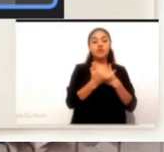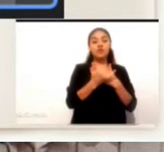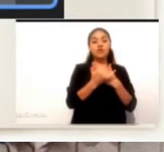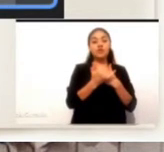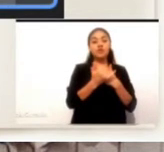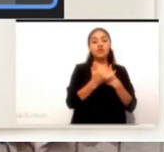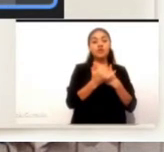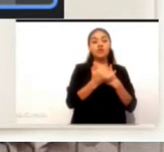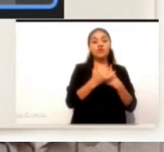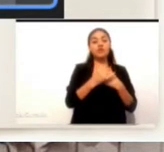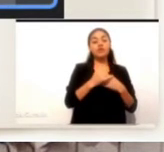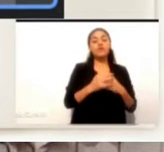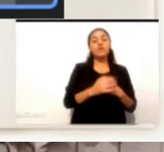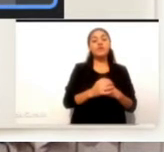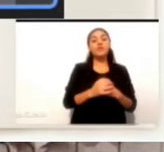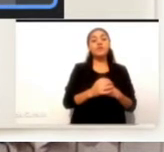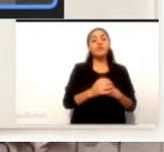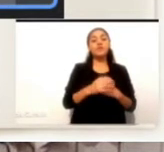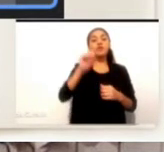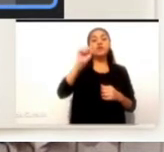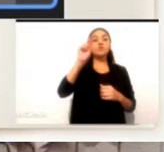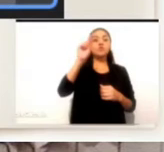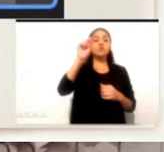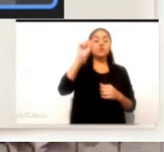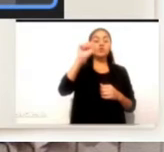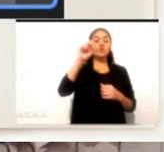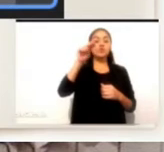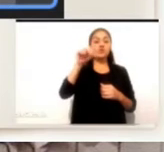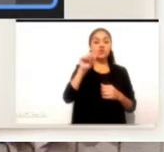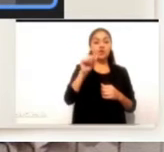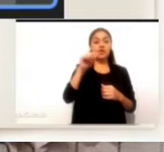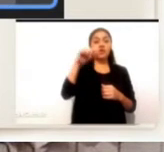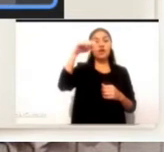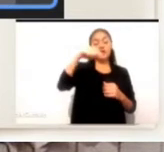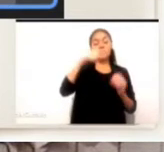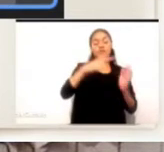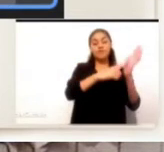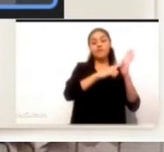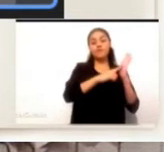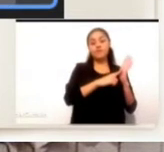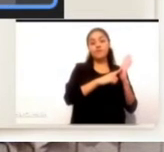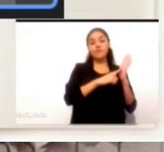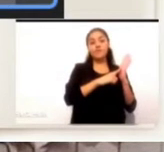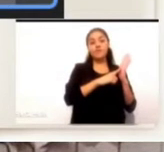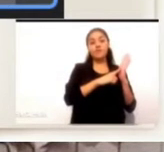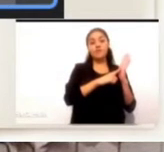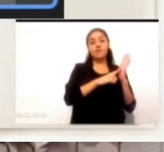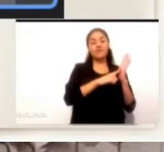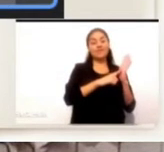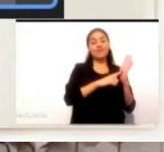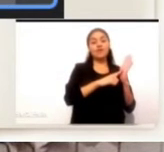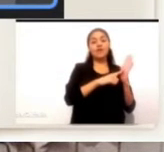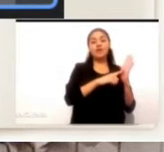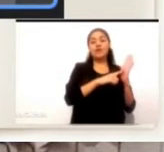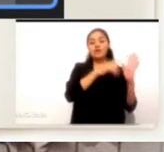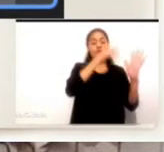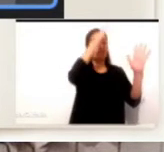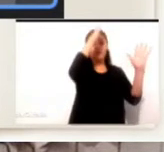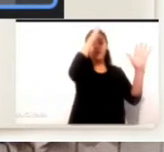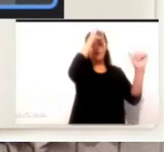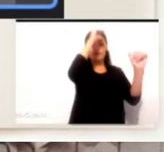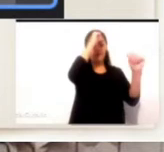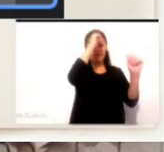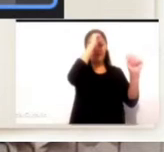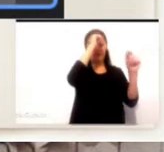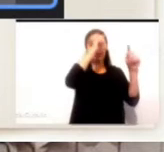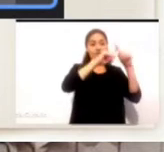Roxana García Moreno al Pleno de este Tribunal Estatal Electoral, correspondiente a los juicios de inconformidad acumulados identificados con los